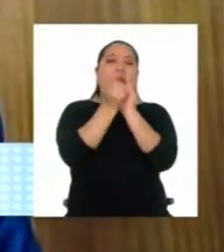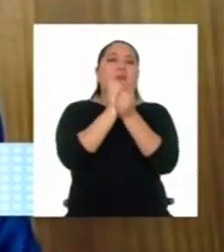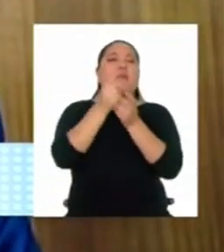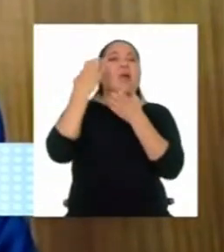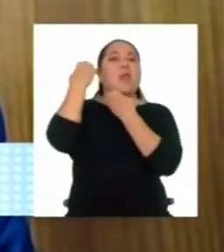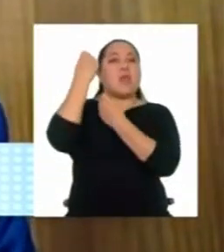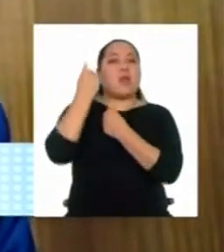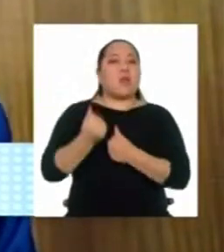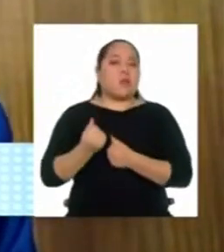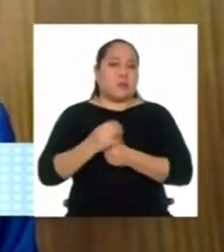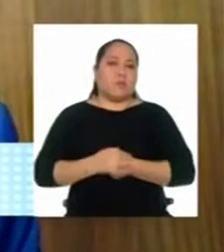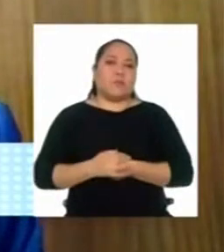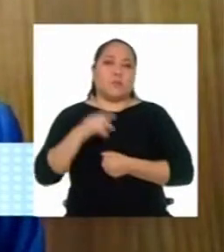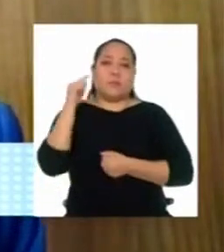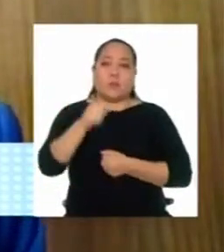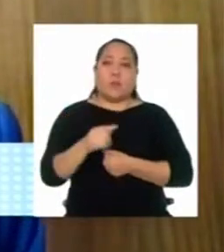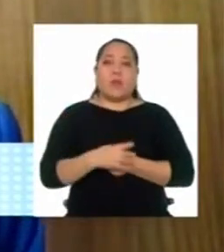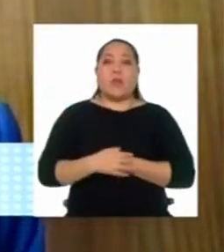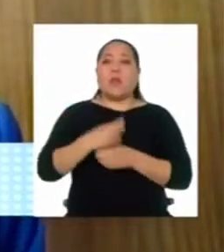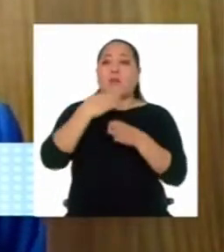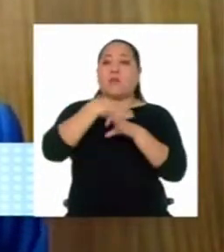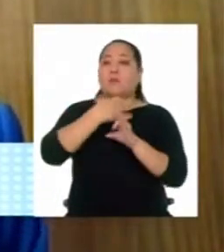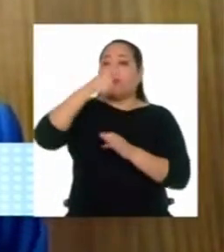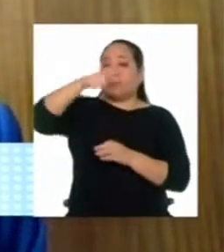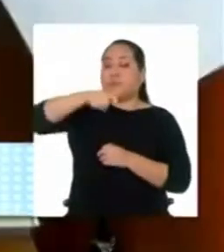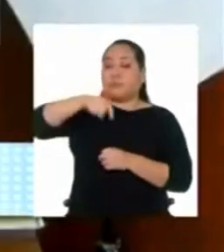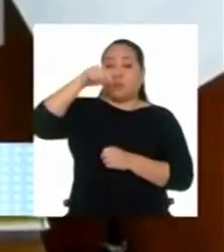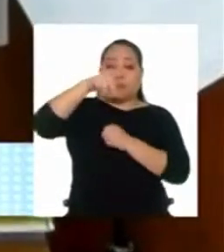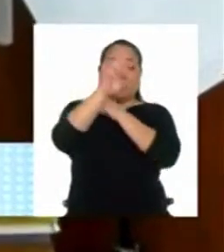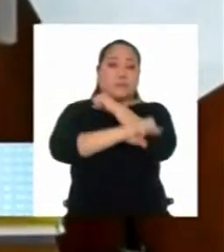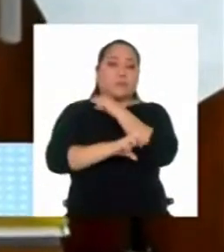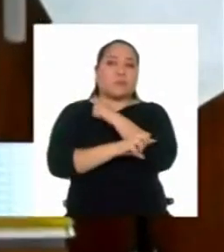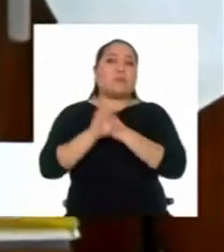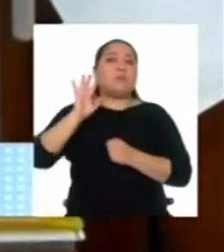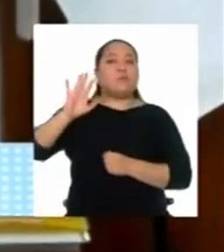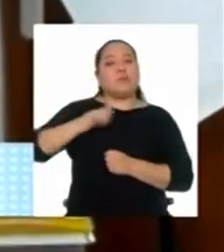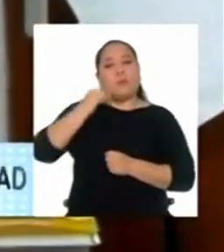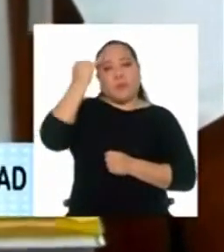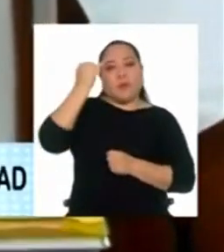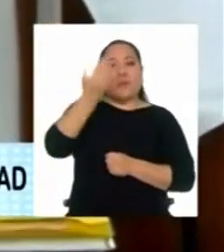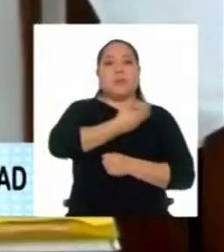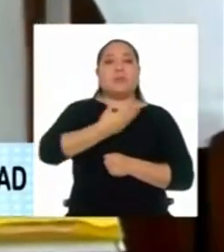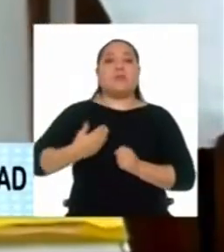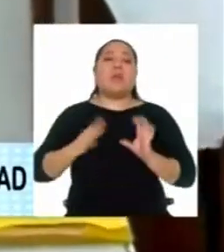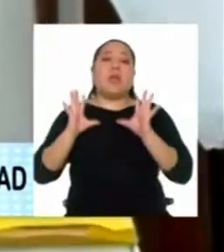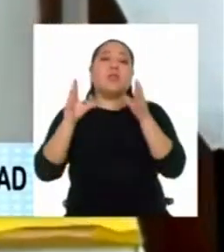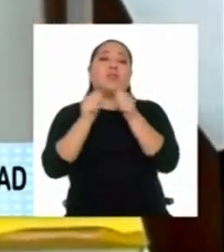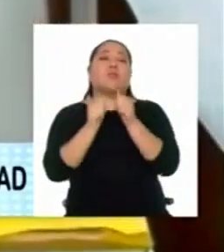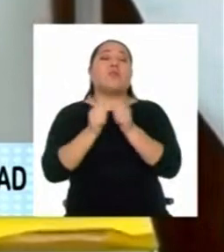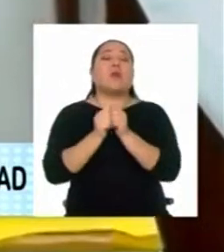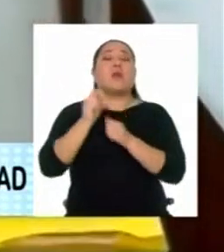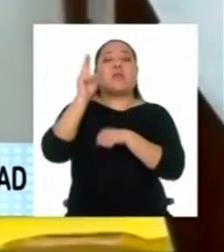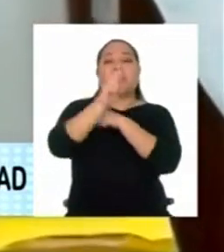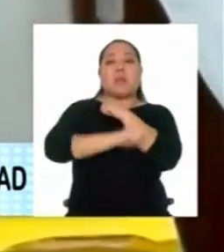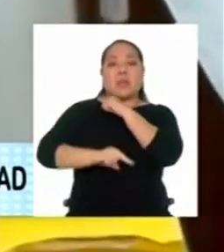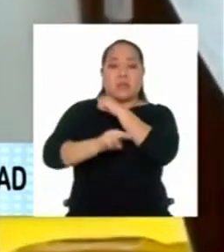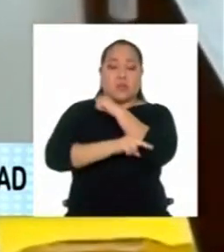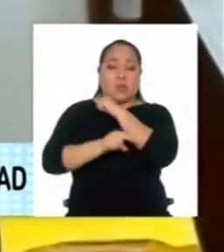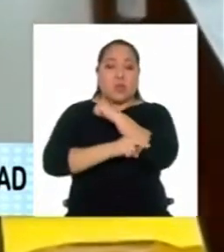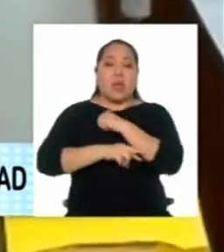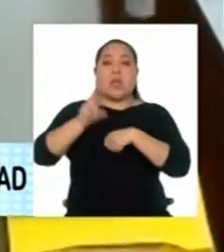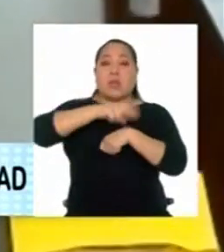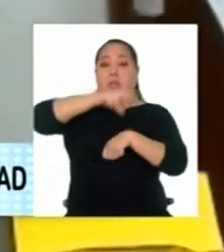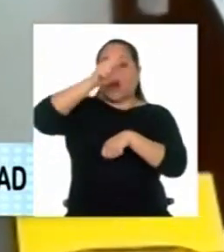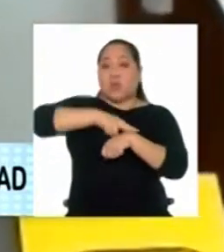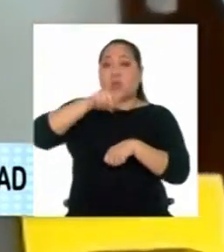economía en la dimensión que necesita el país. Por su parte, el presidente de la Asamblea Nacional de Gobiernos Regionales y